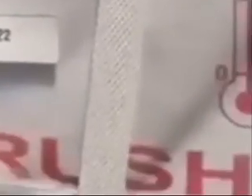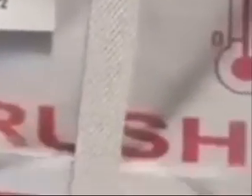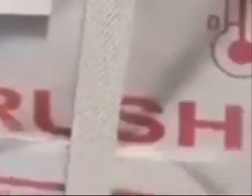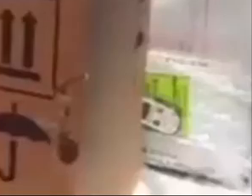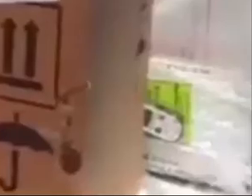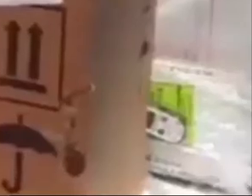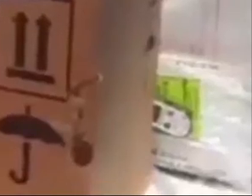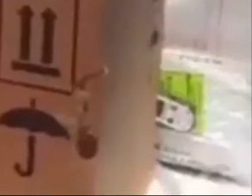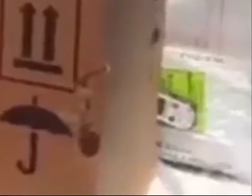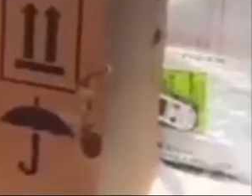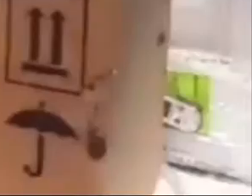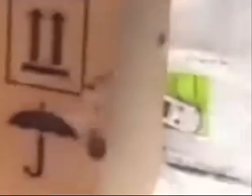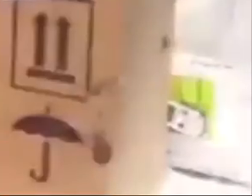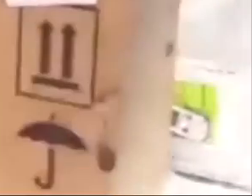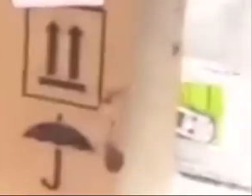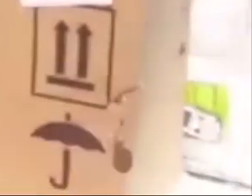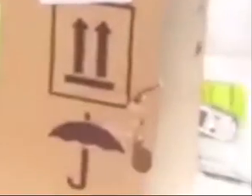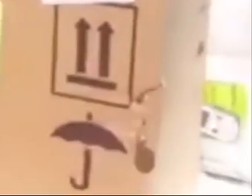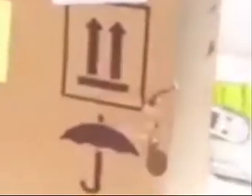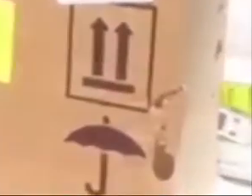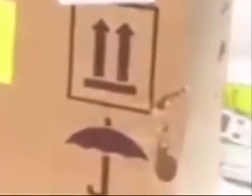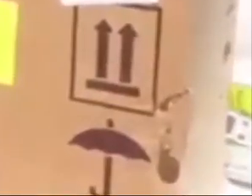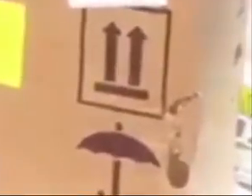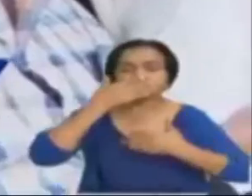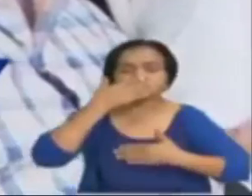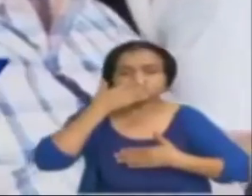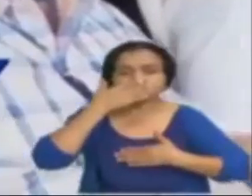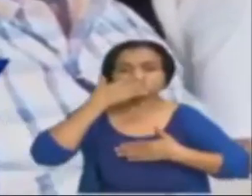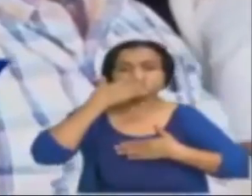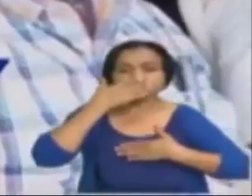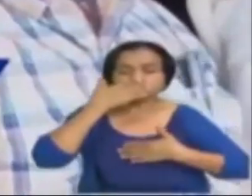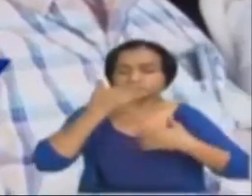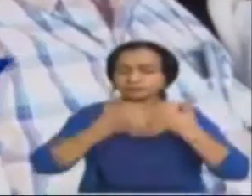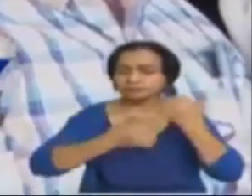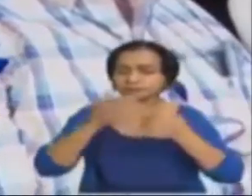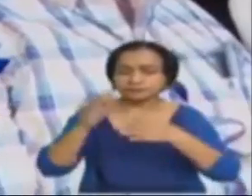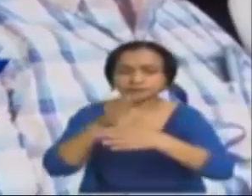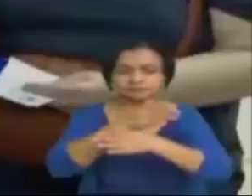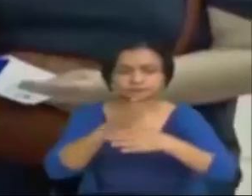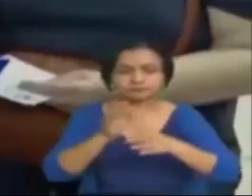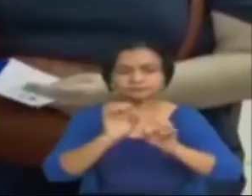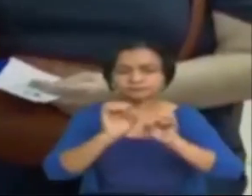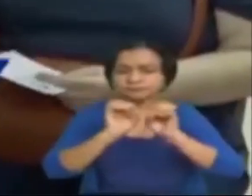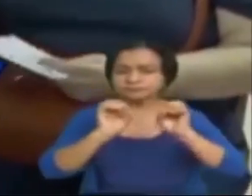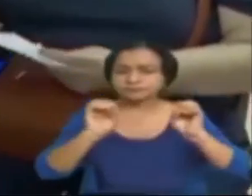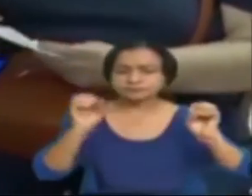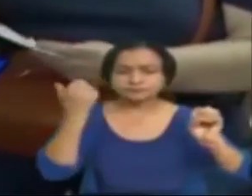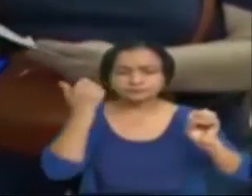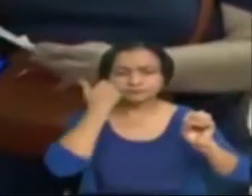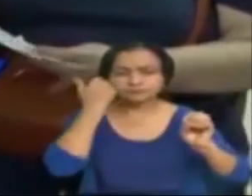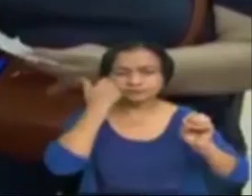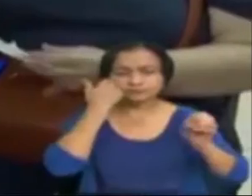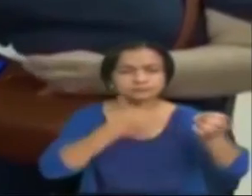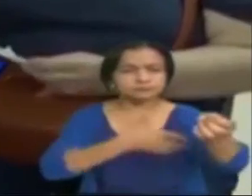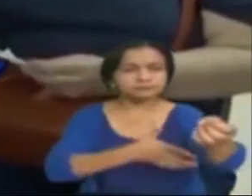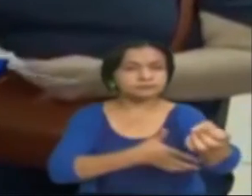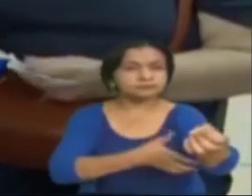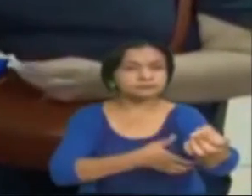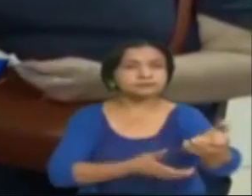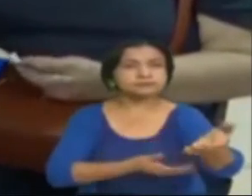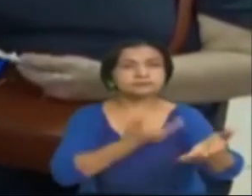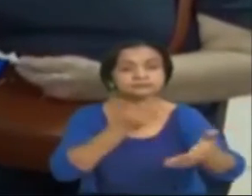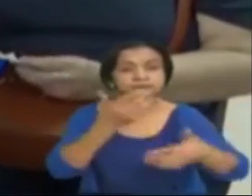y que agradecer a India, a España. Y bueno, es el mecanismo COVAX el